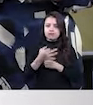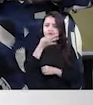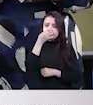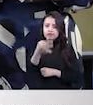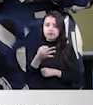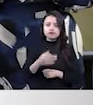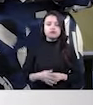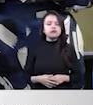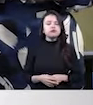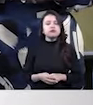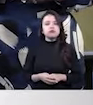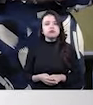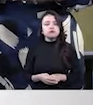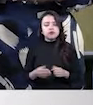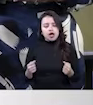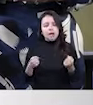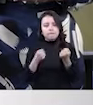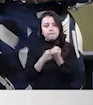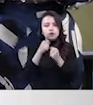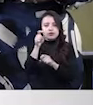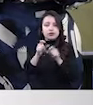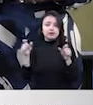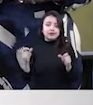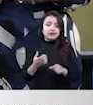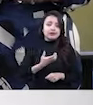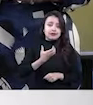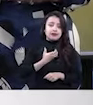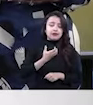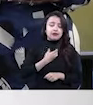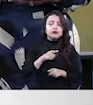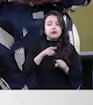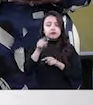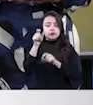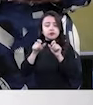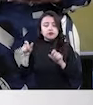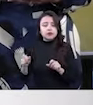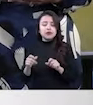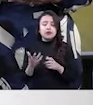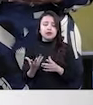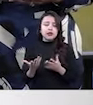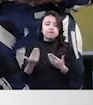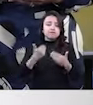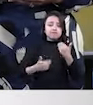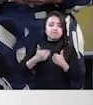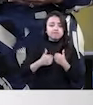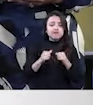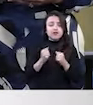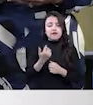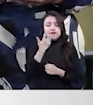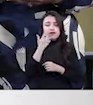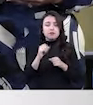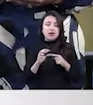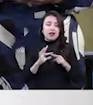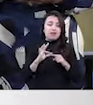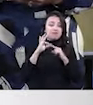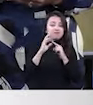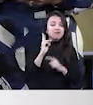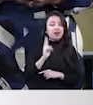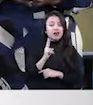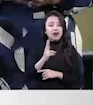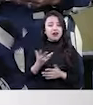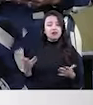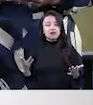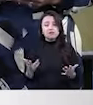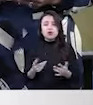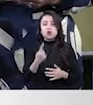lado de mucha de la gente que tiene en sus familias algún paciente con enfermedad extraña, rara, ¿no? Raras.